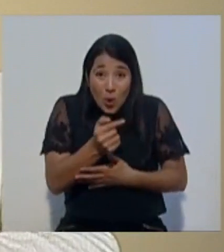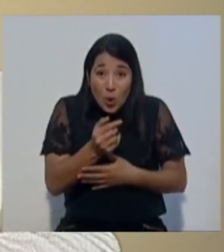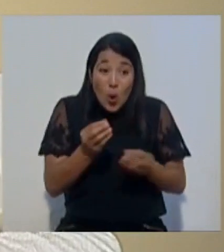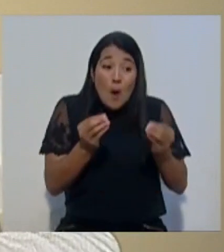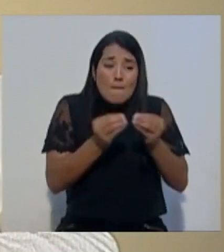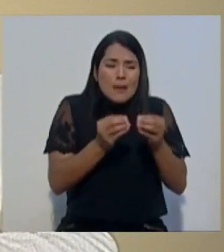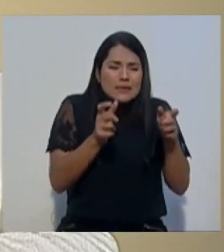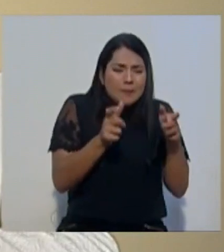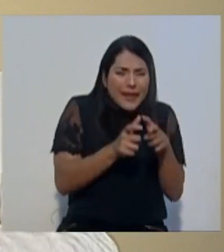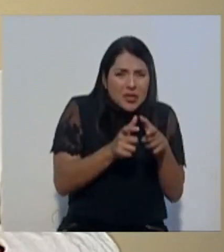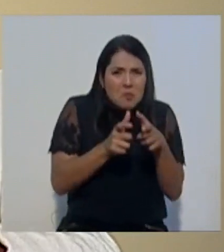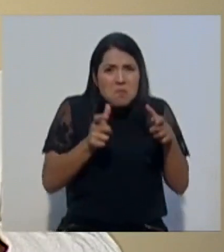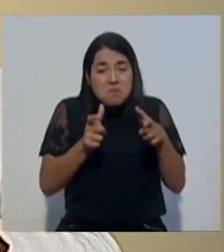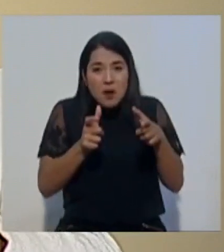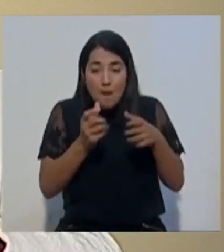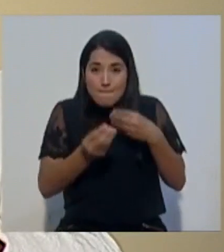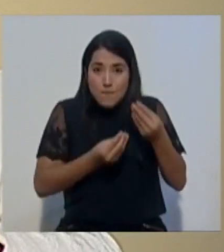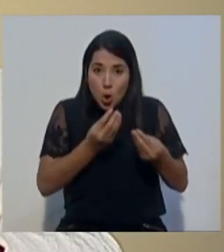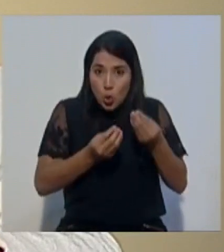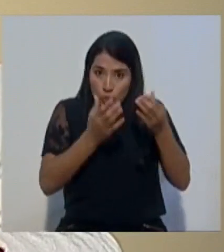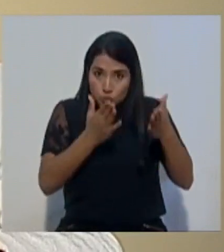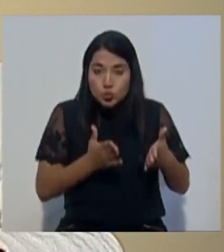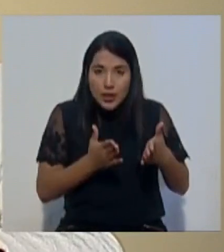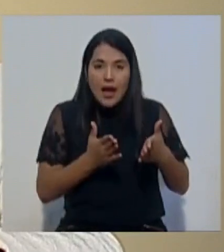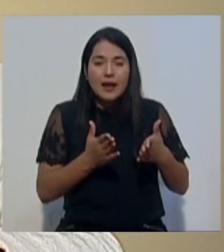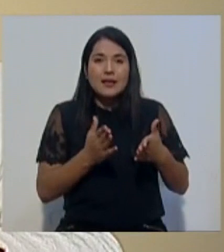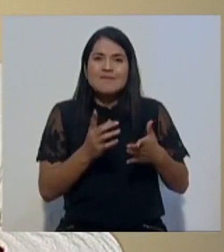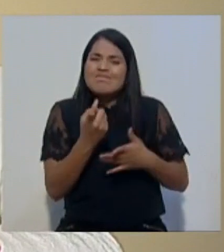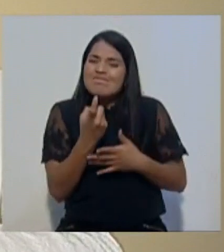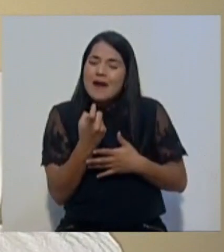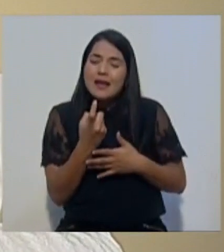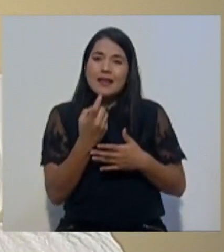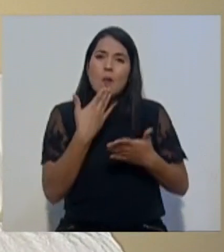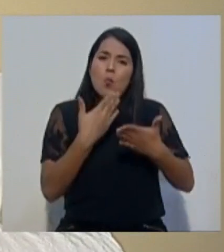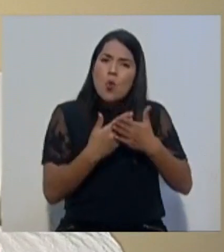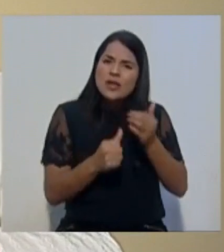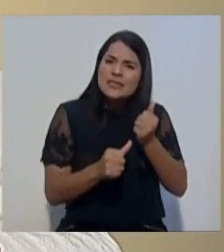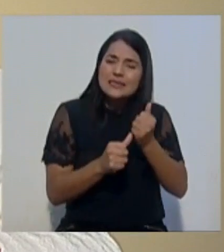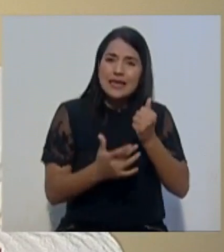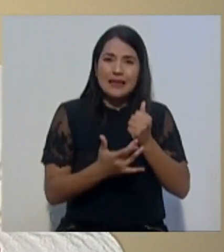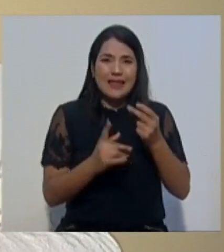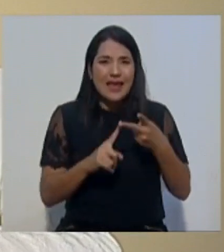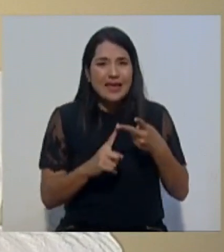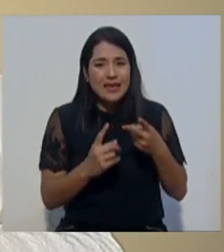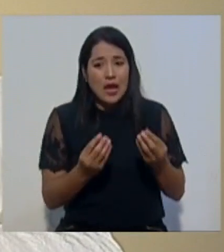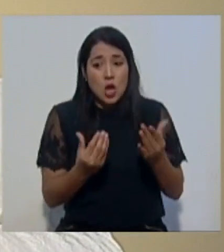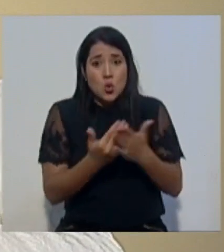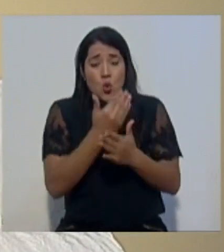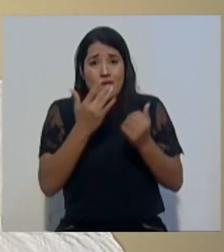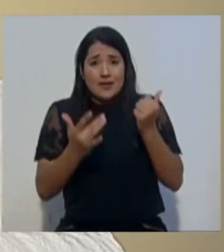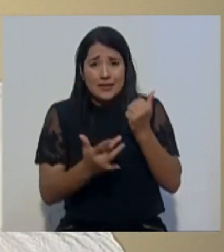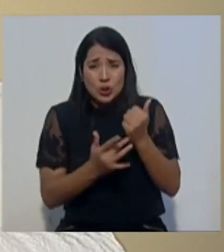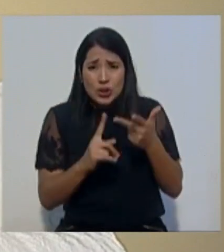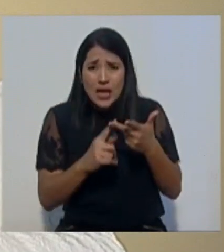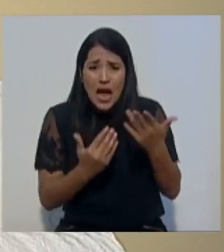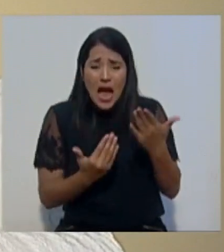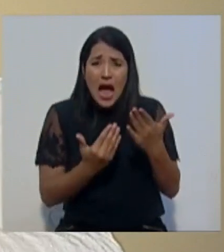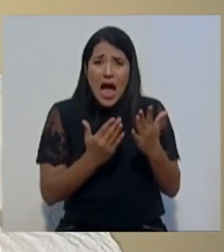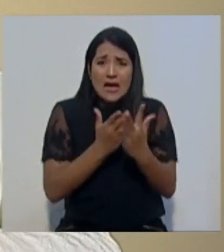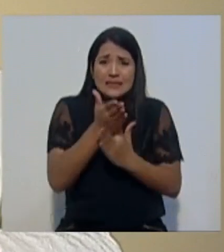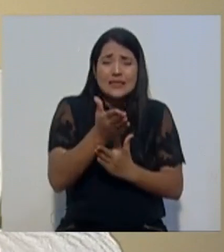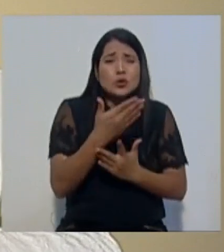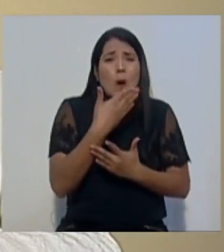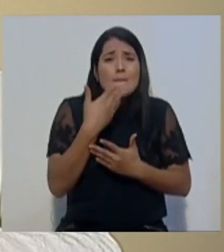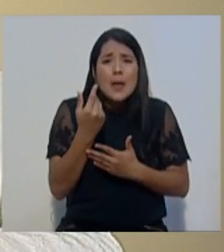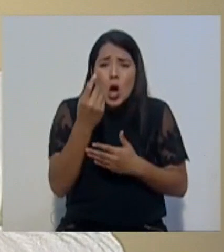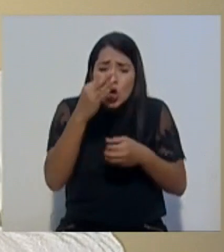el mediano productor, de buena asistencia técnica, transferencia de tecnología, acceso a mejores